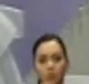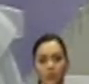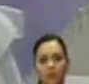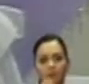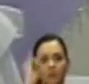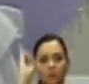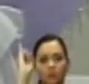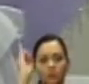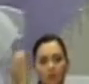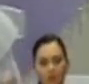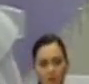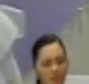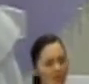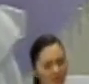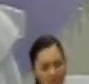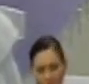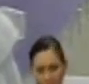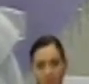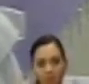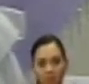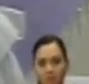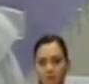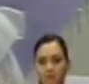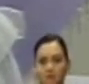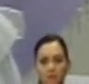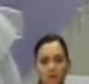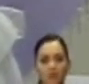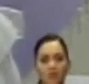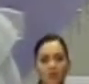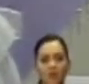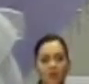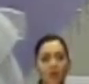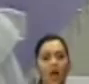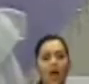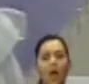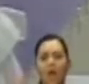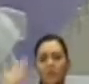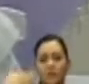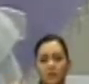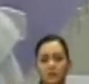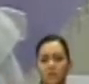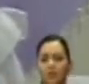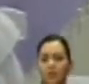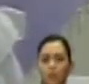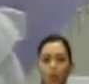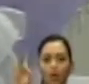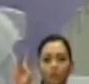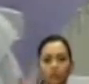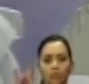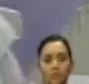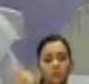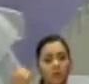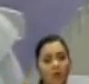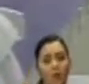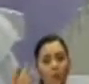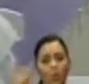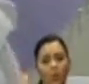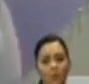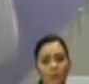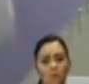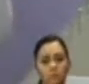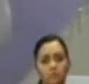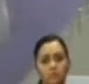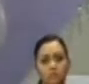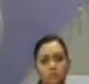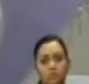industrial. Y lo que se ha hecho es computarizarlo. Antes demoraba unos 8 meses cumplir todos los requisitos, ahora demora 40 minutos al frente de una computadora.